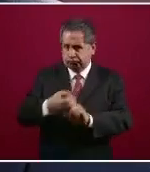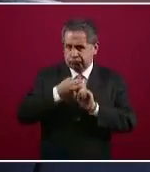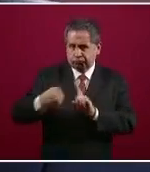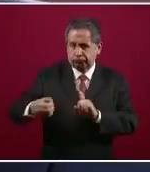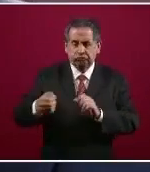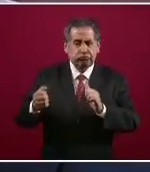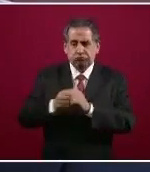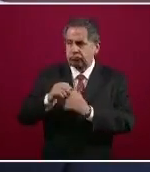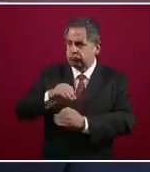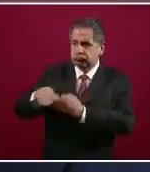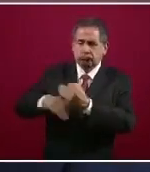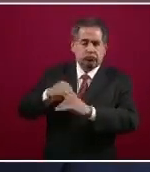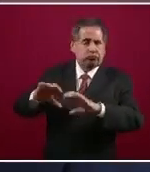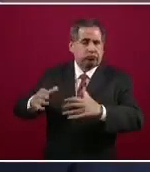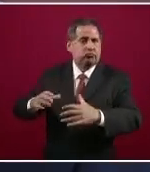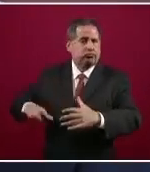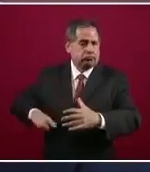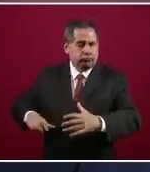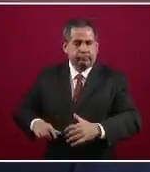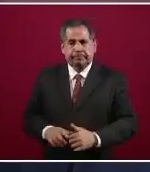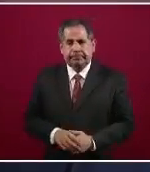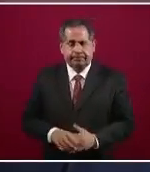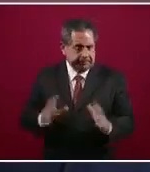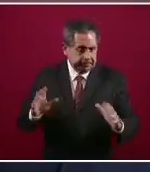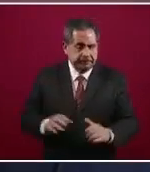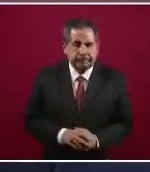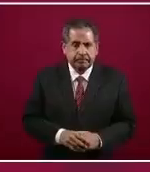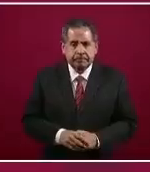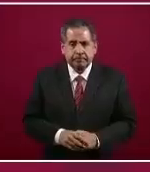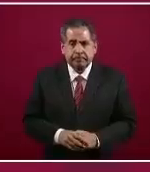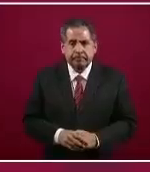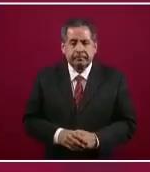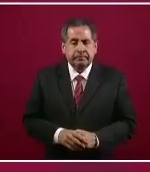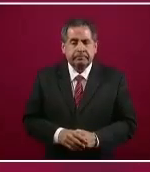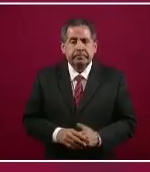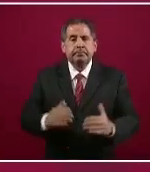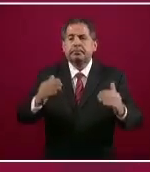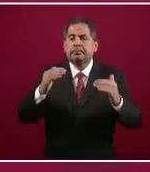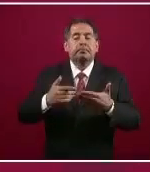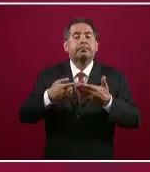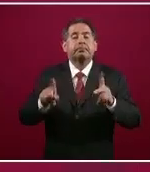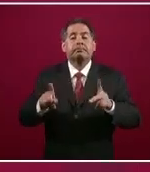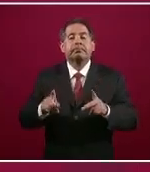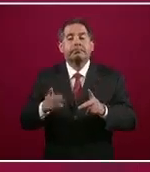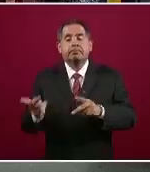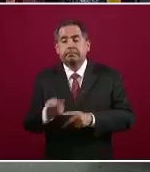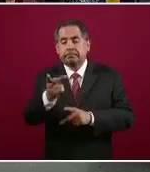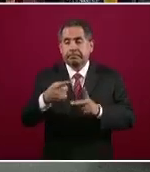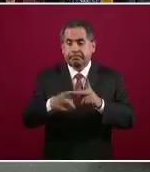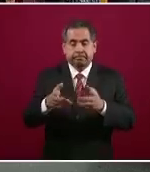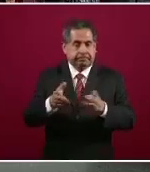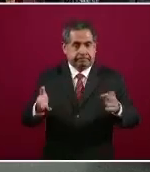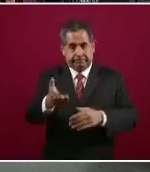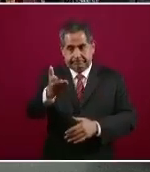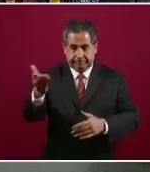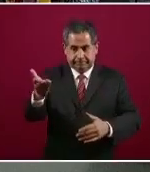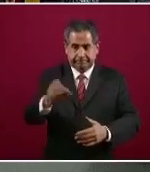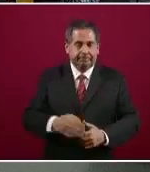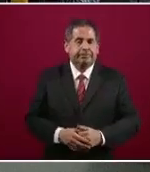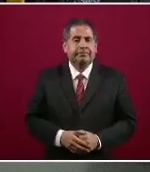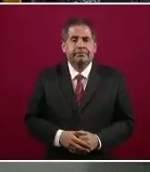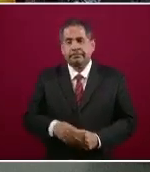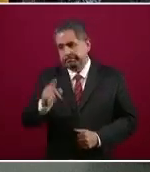de todo el gobierno. Bueno, ahora sí, abrimos, a ver, hasta allá.